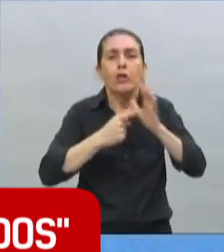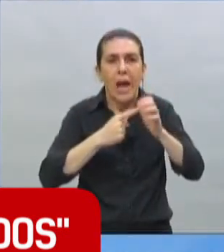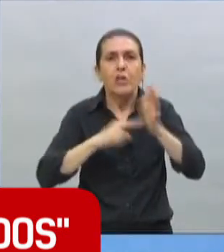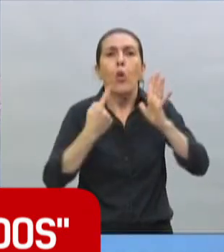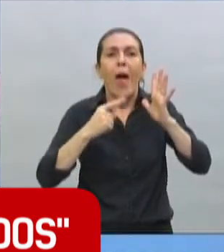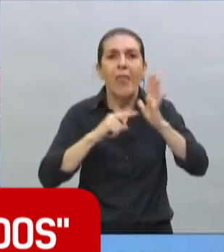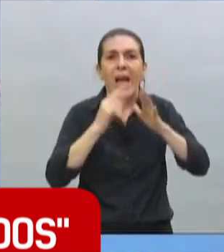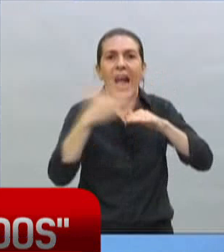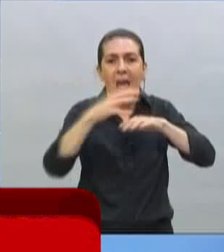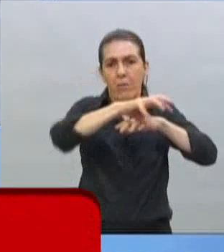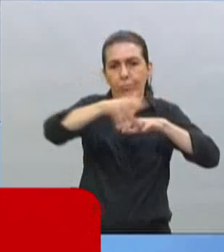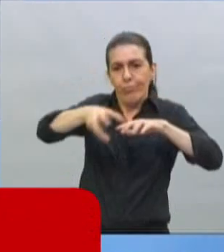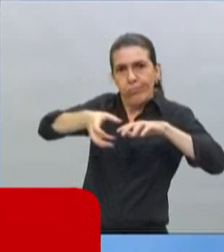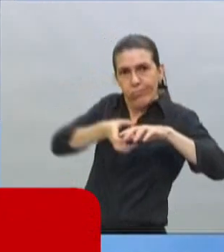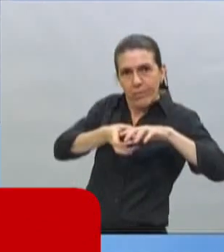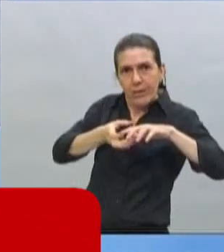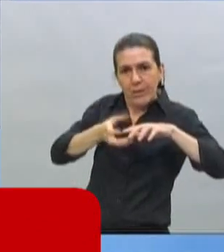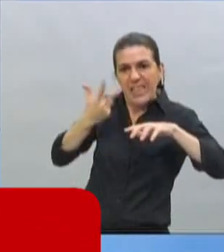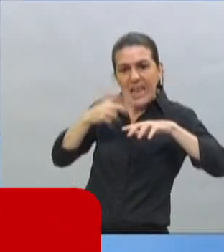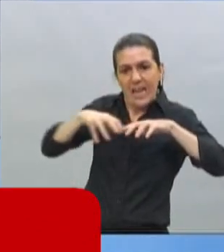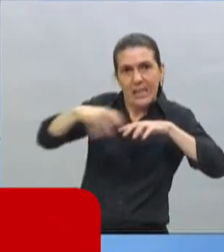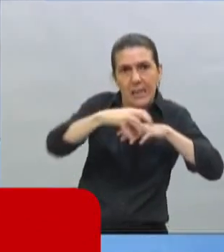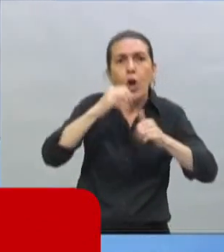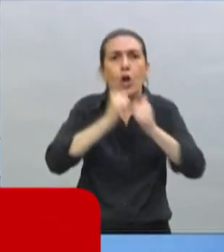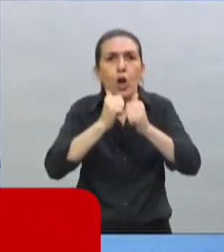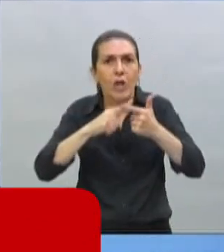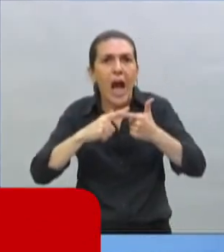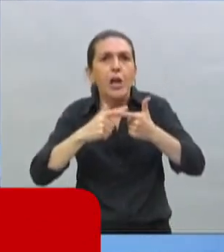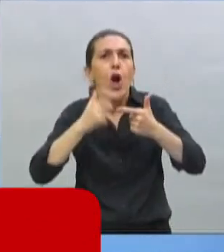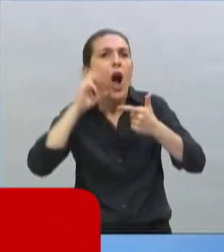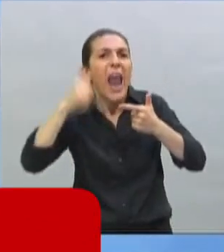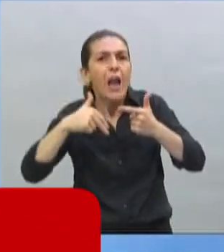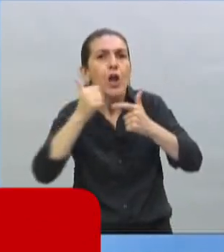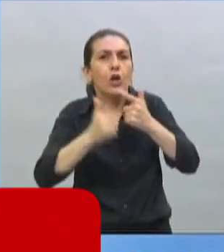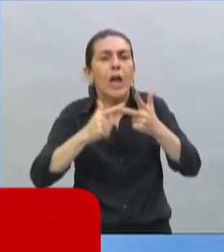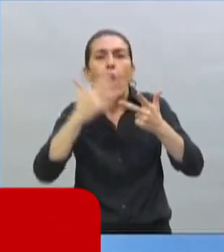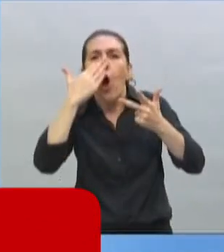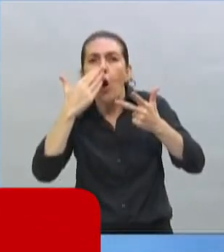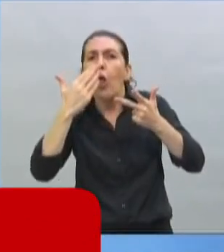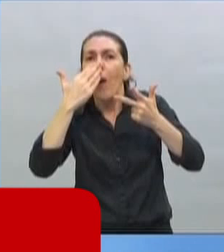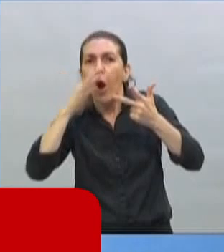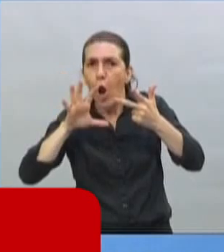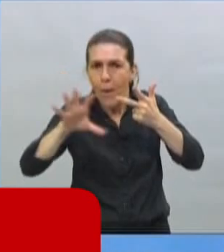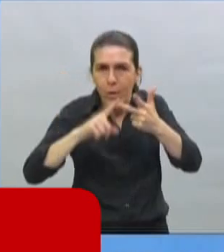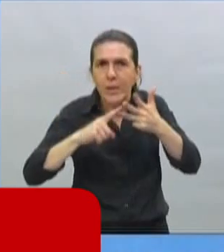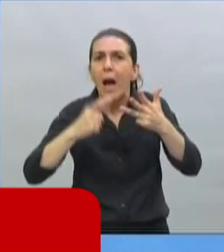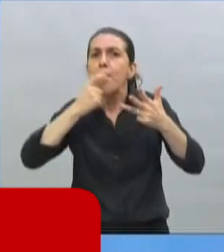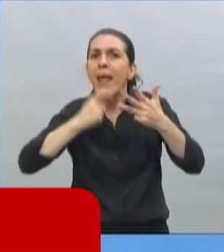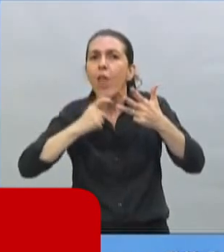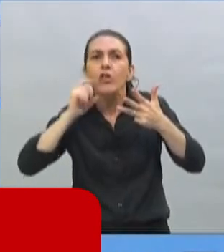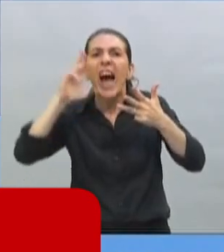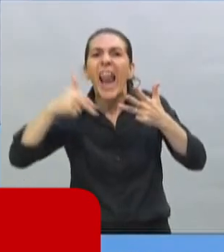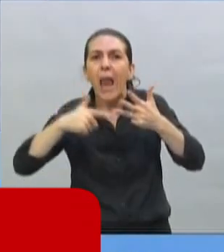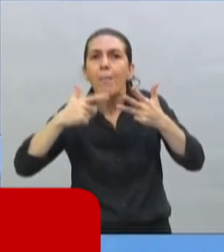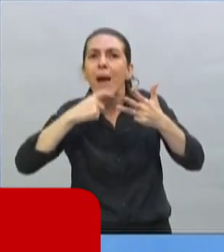sus 3 cordones, esto es Rosario y Gran Rosario, esto es Córdoba y Gran Córdoba, esto es Mendoza y Gran Mendoza, es